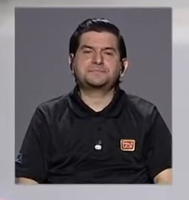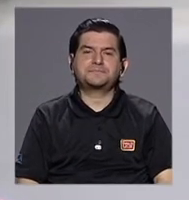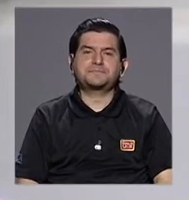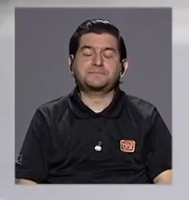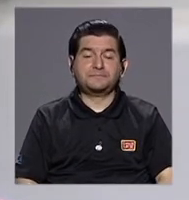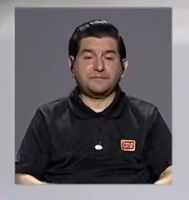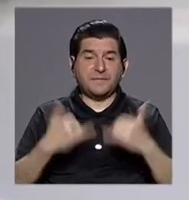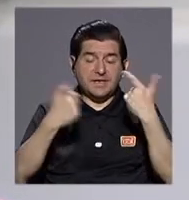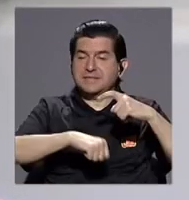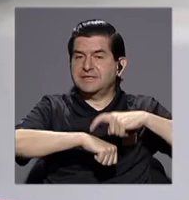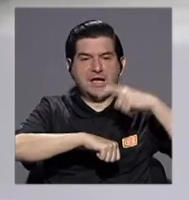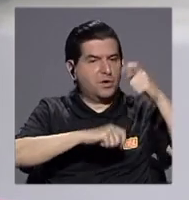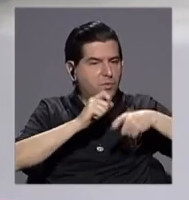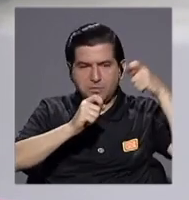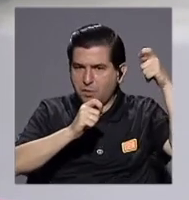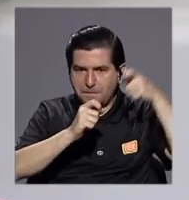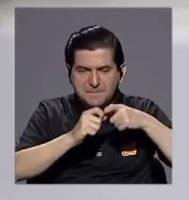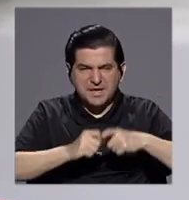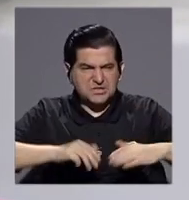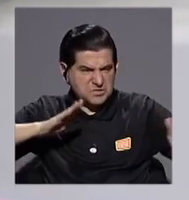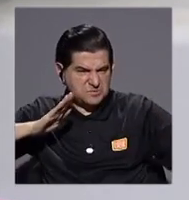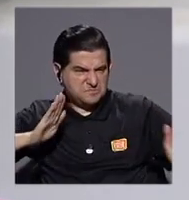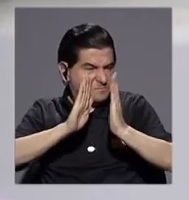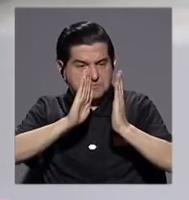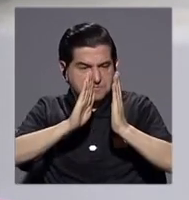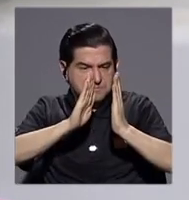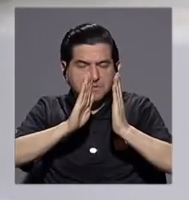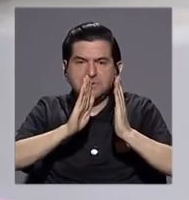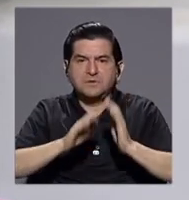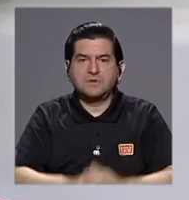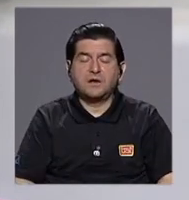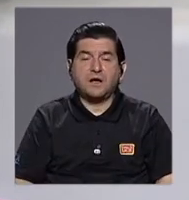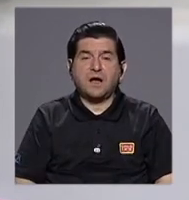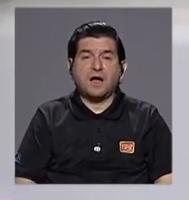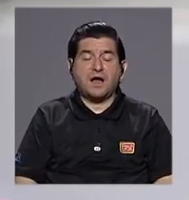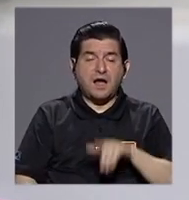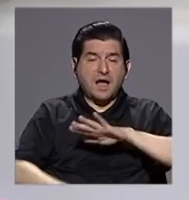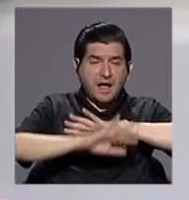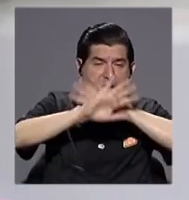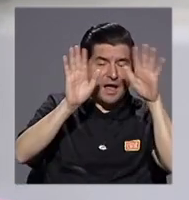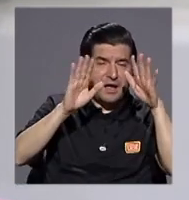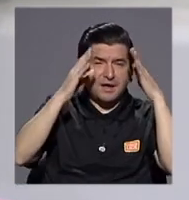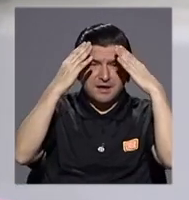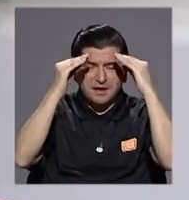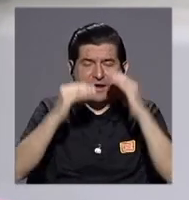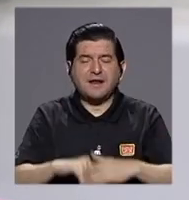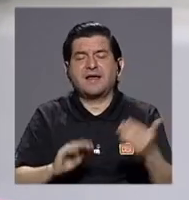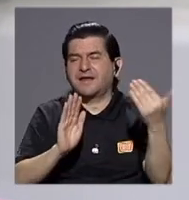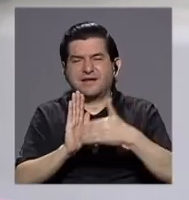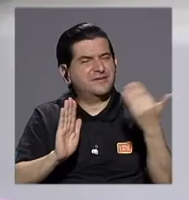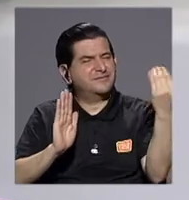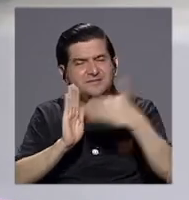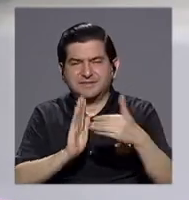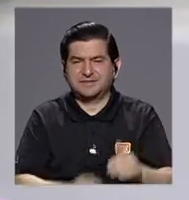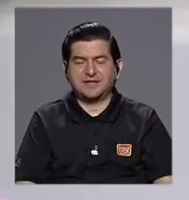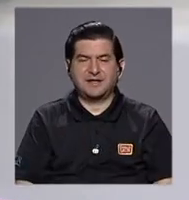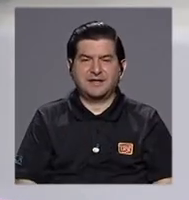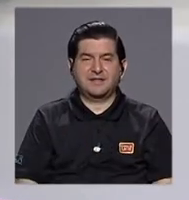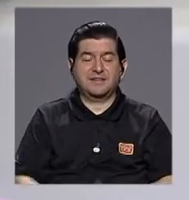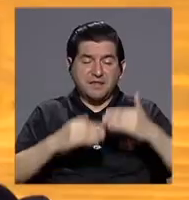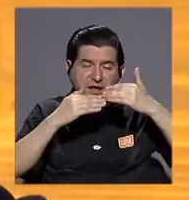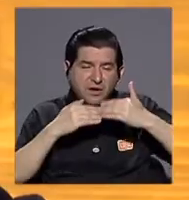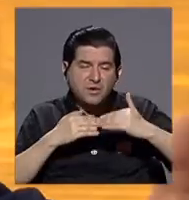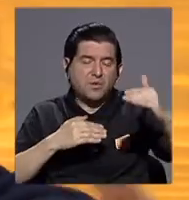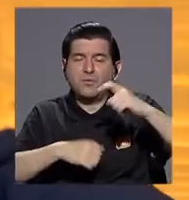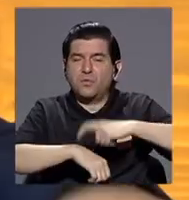Ya llegó un punto de enfrentamiento tal en que la objetividad... sale lesionada. Entiendo. Con el paso del